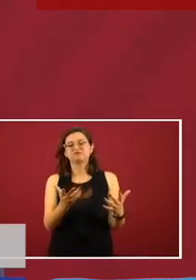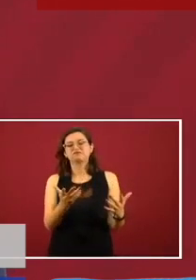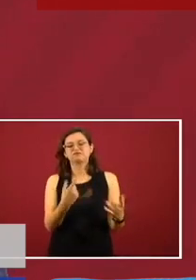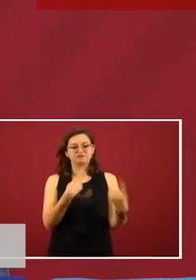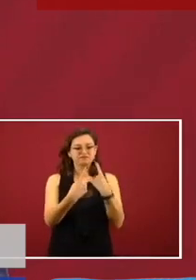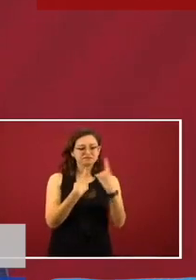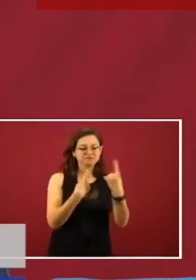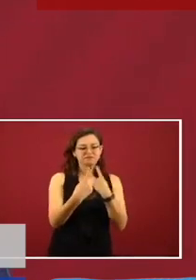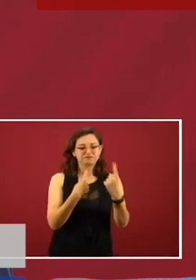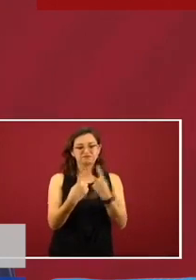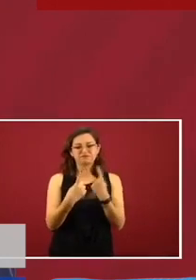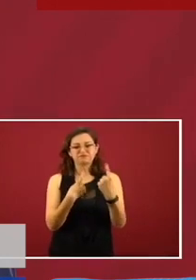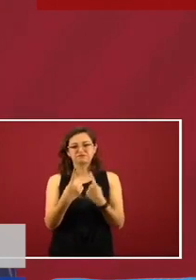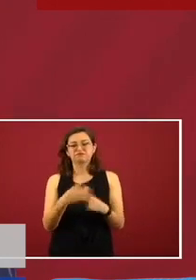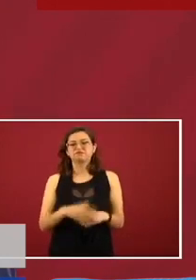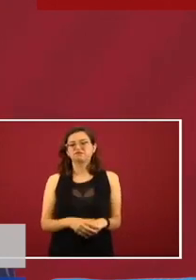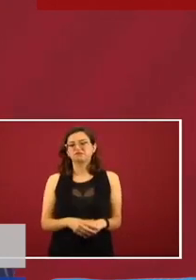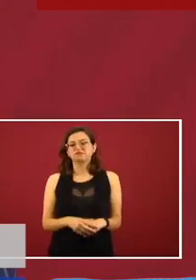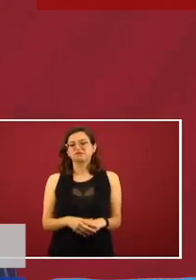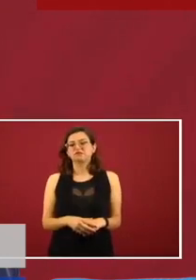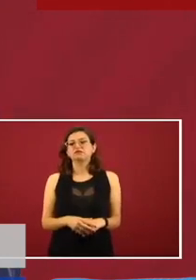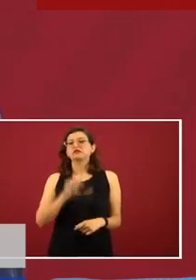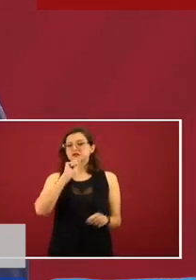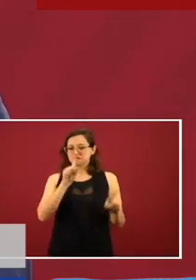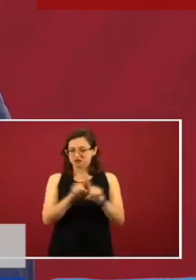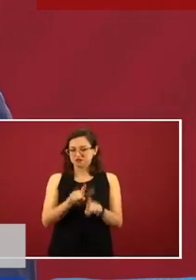que vamos a vencer con la fraternidad universal.